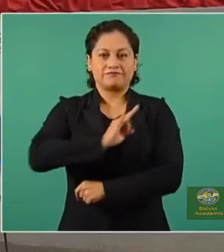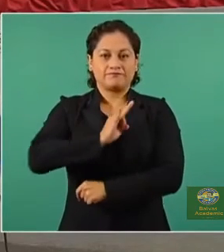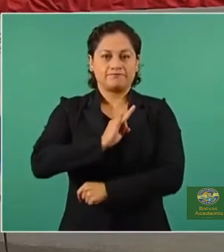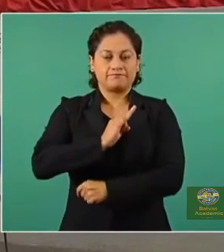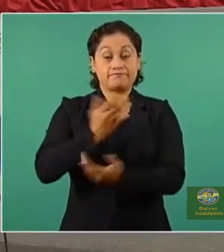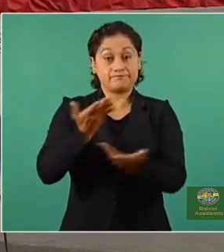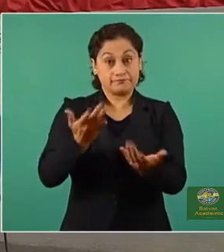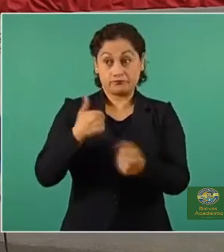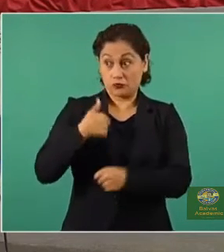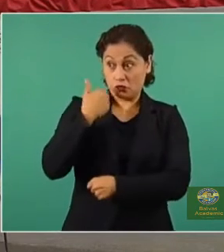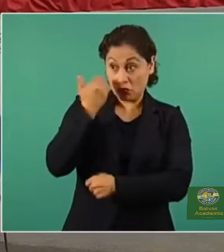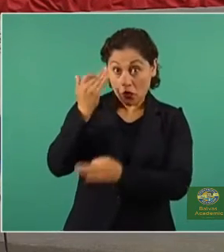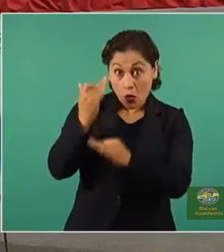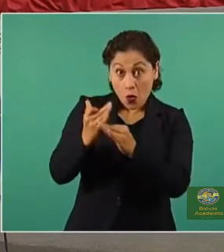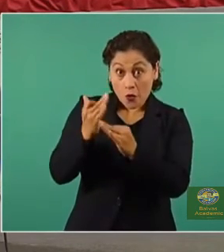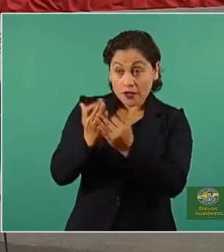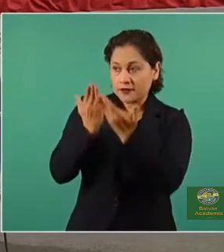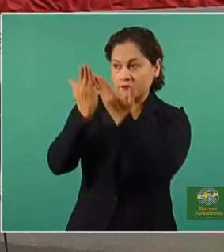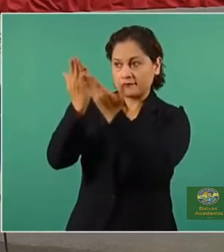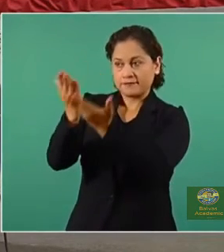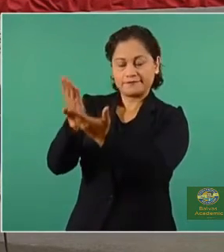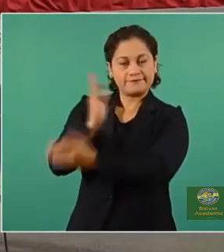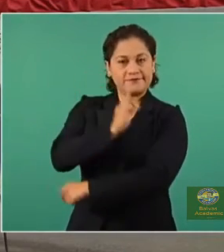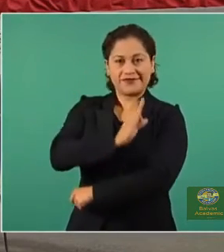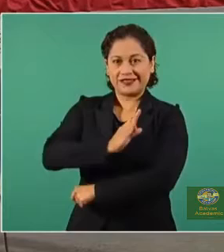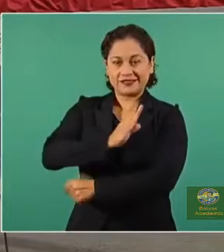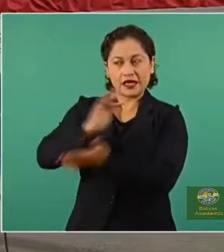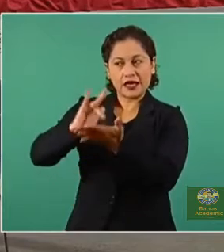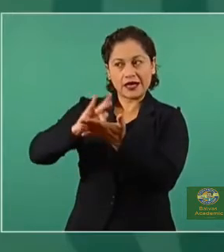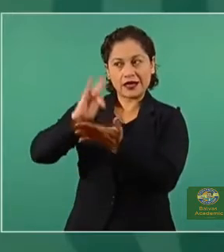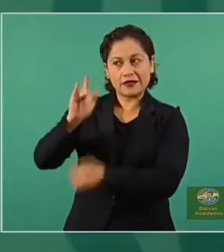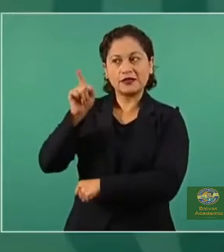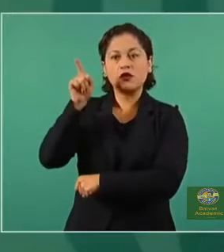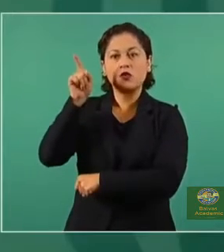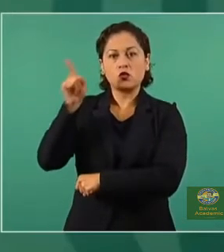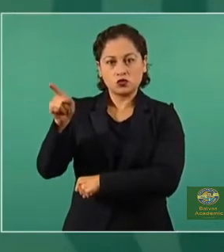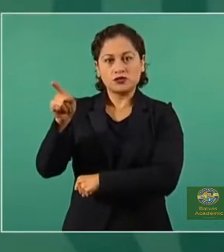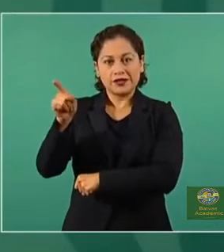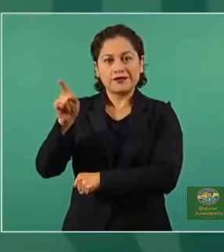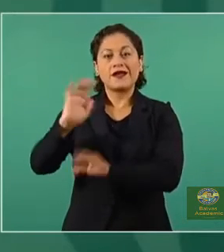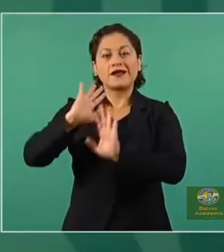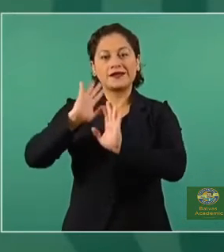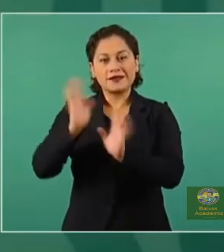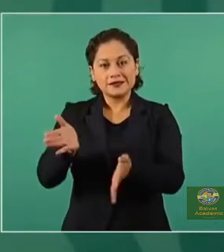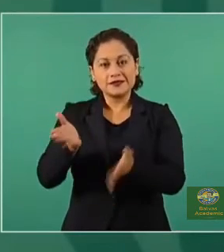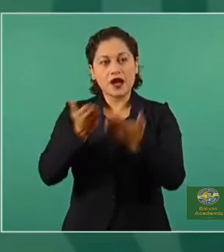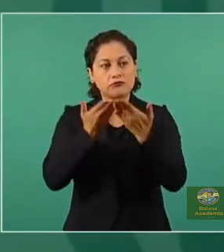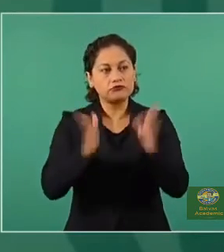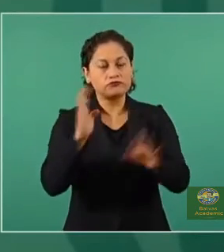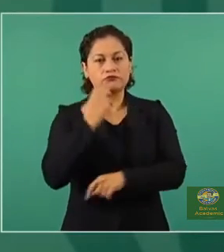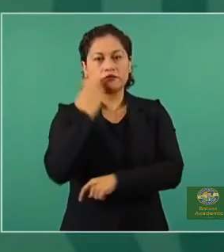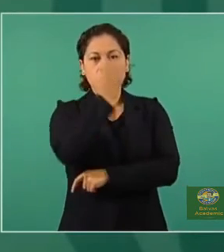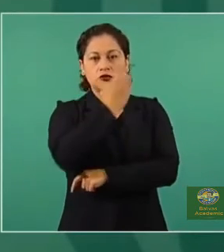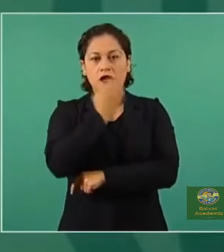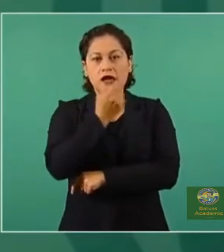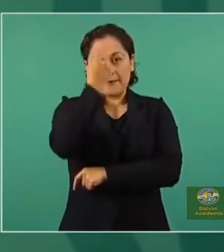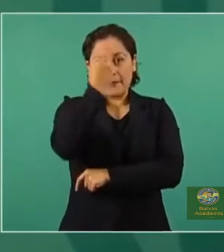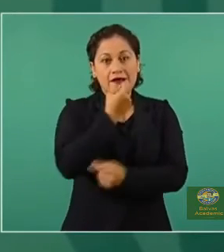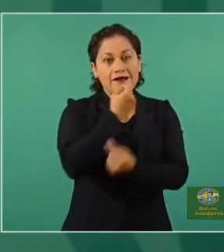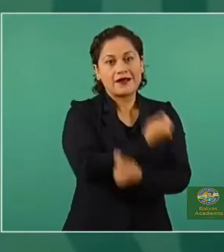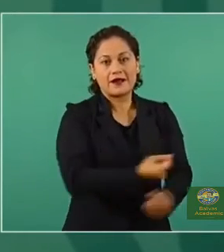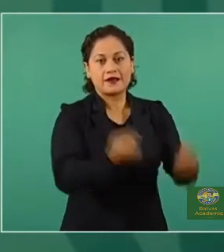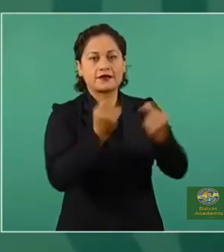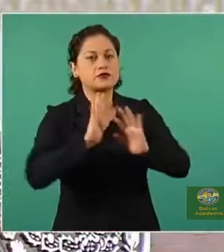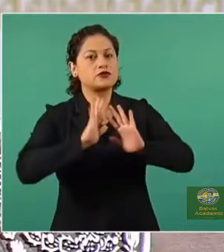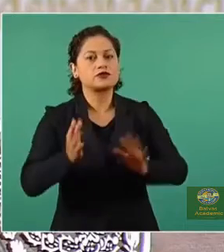excelente oportunidad que le dan a los niños y niñas de México de retornar a las escuelas y retomar su vida normal. Tendremos